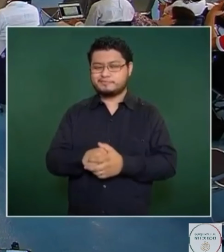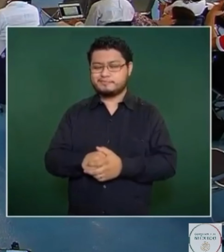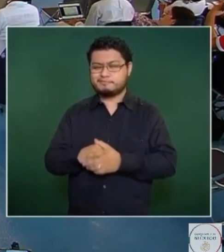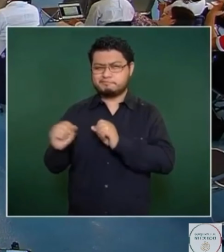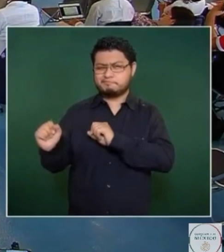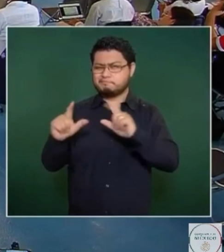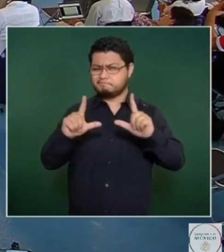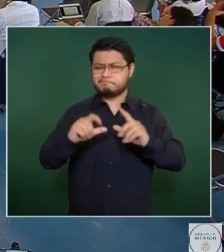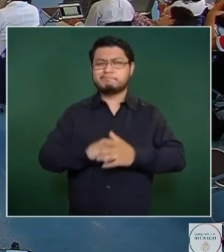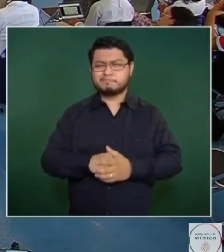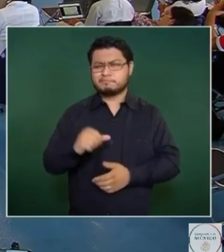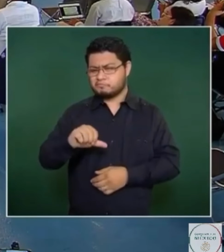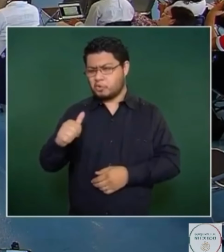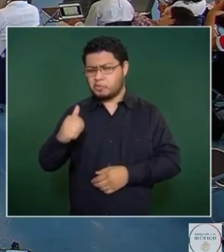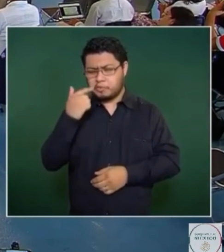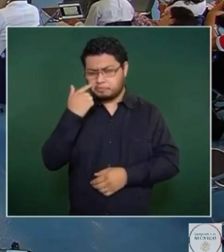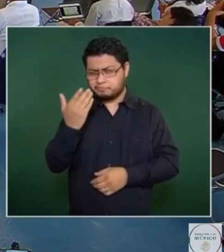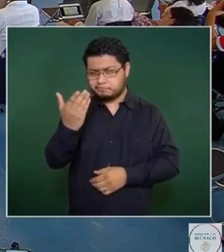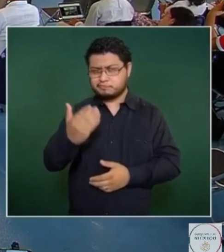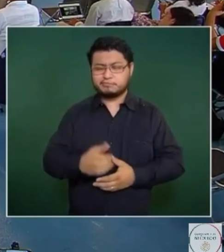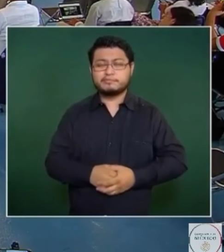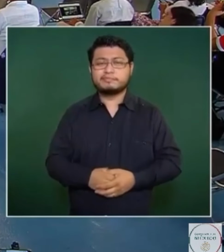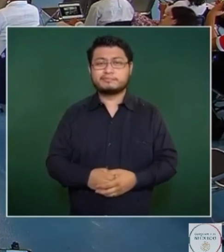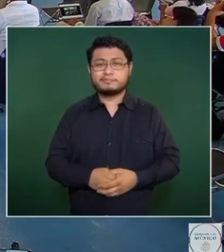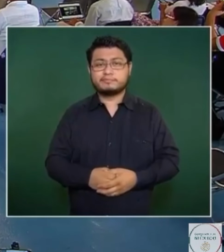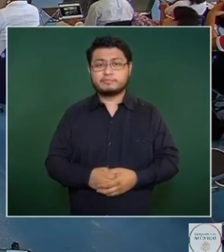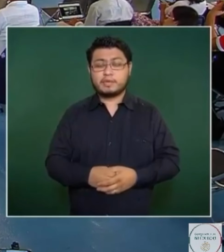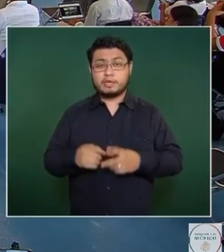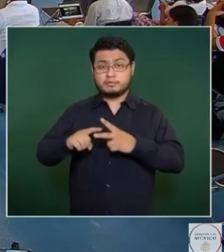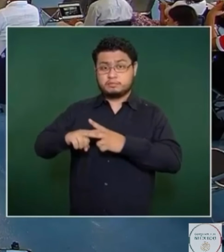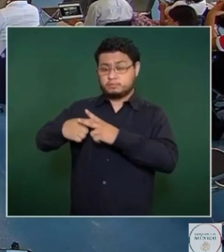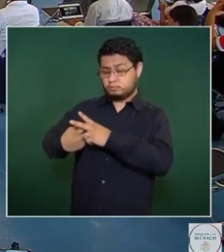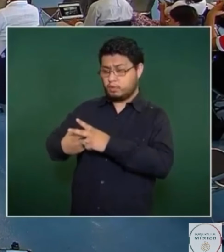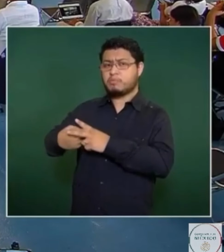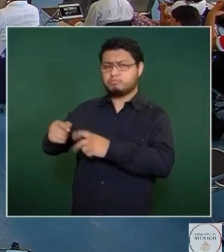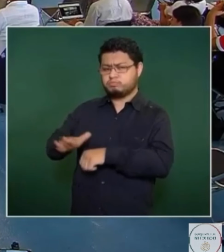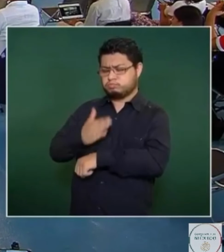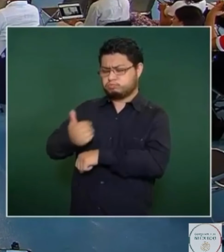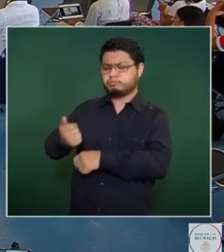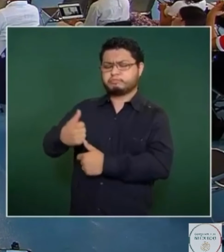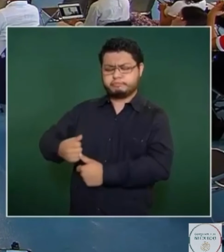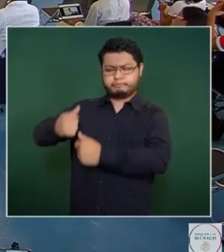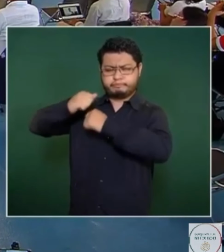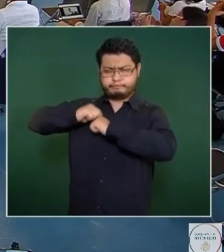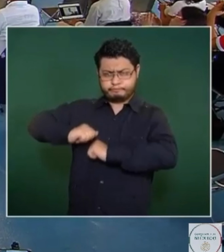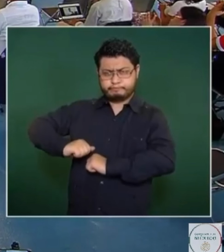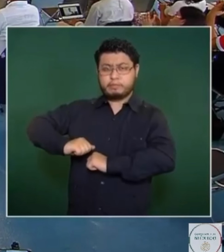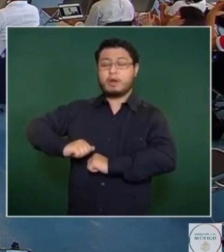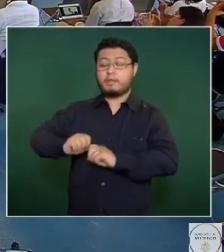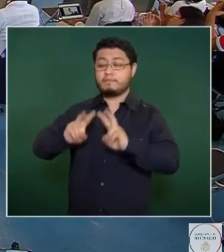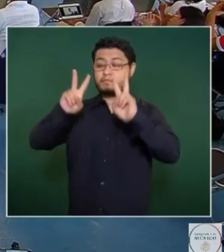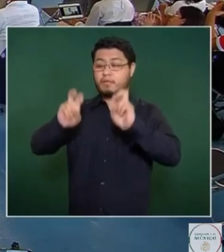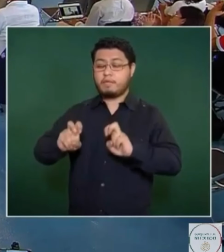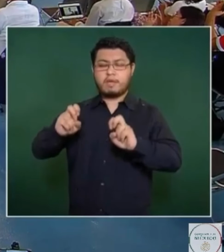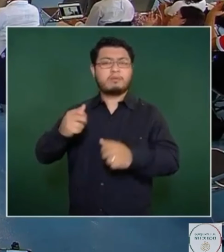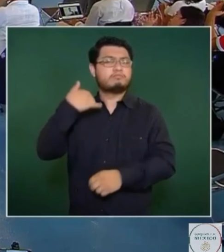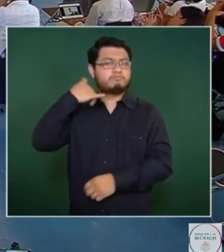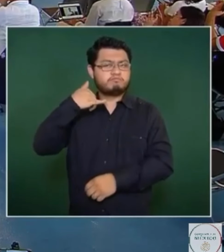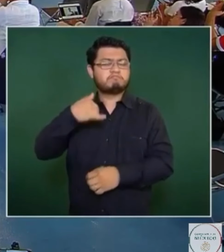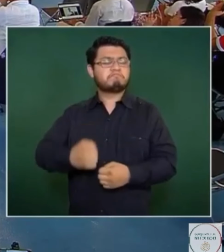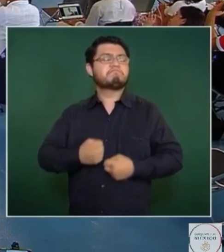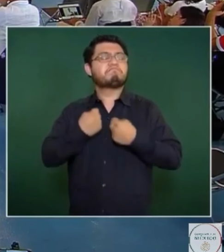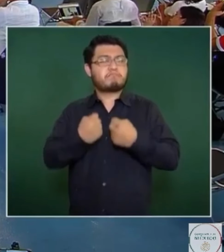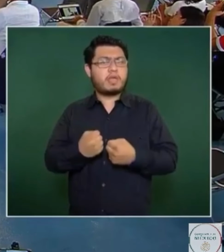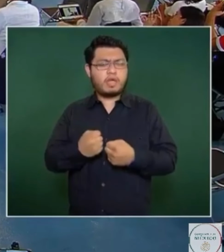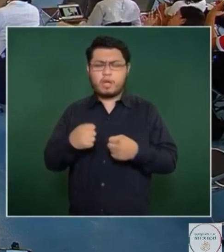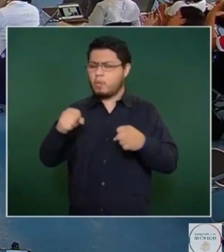lo hemos hecho? Siguiente. Pues nosotros al principio de la administración anunciamos el programa Yucatán Seguro, donde entre muchas otras